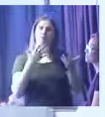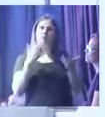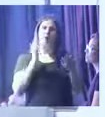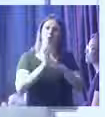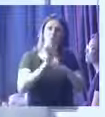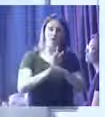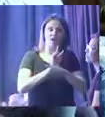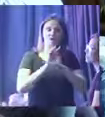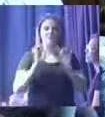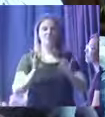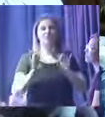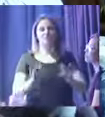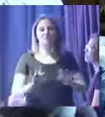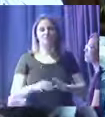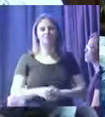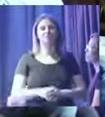ecología.